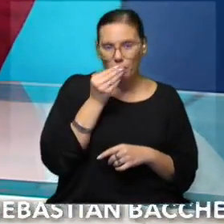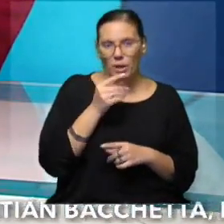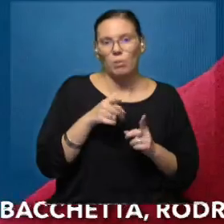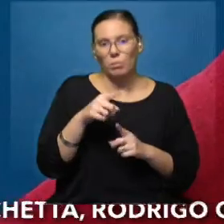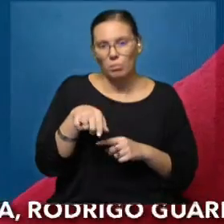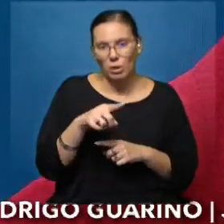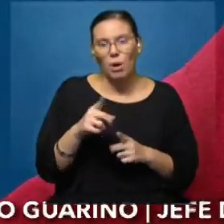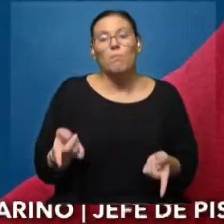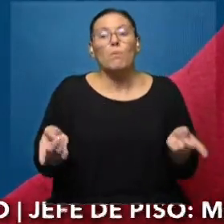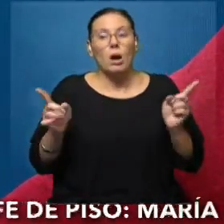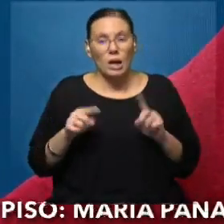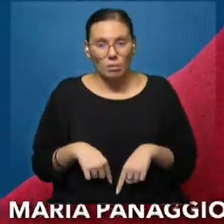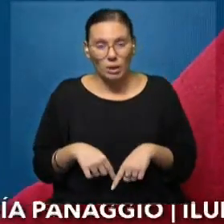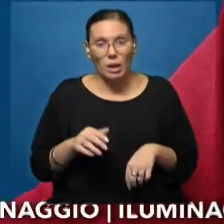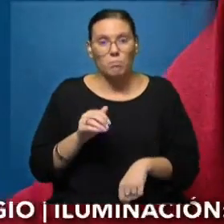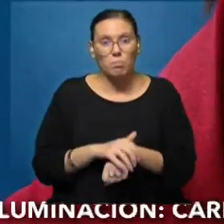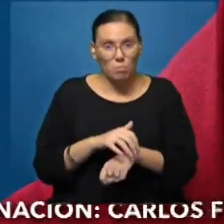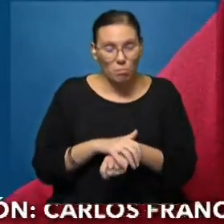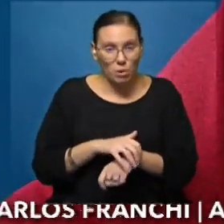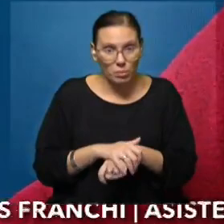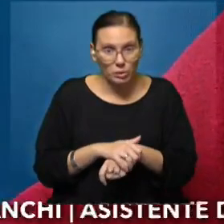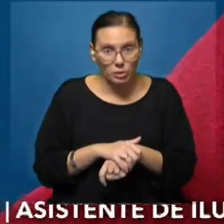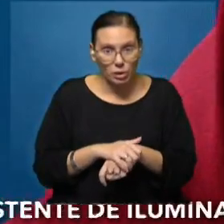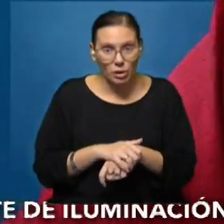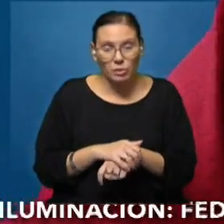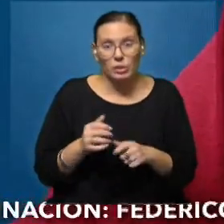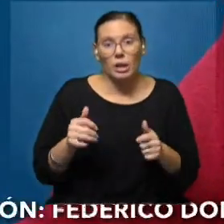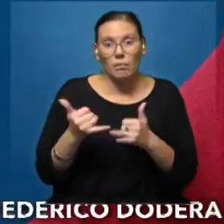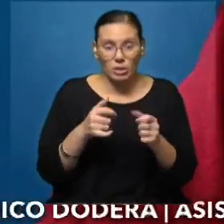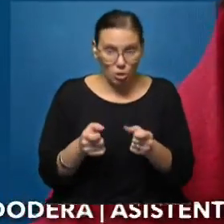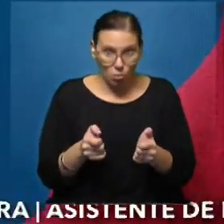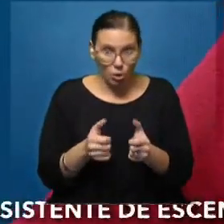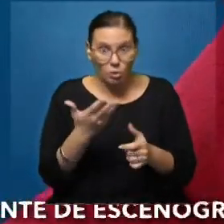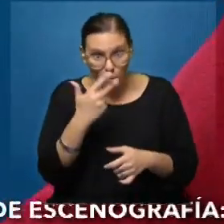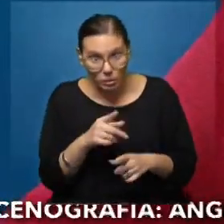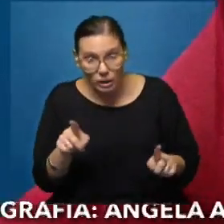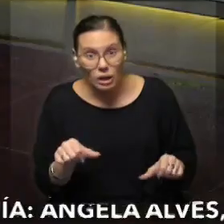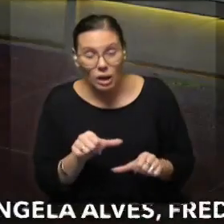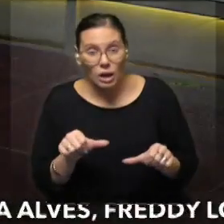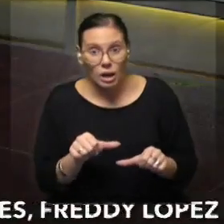esas vuelve en la faceta de videojuegos. Me gustaría por lo menos, ser.